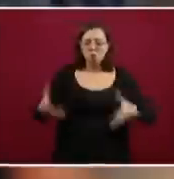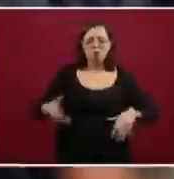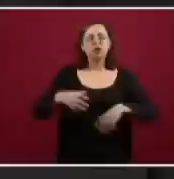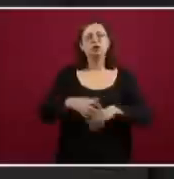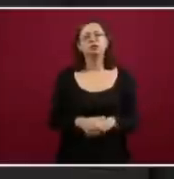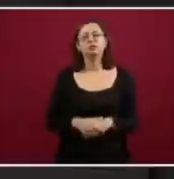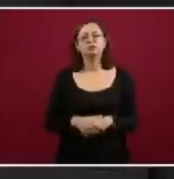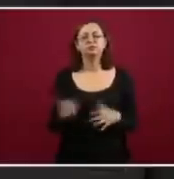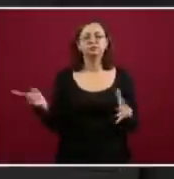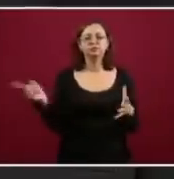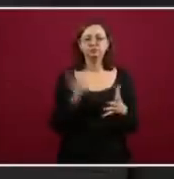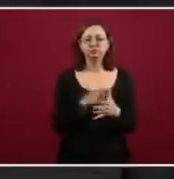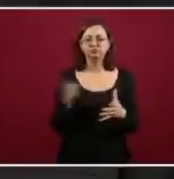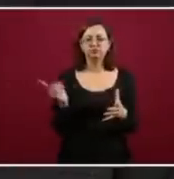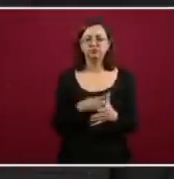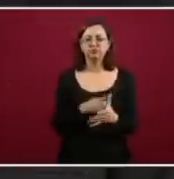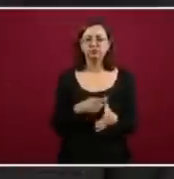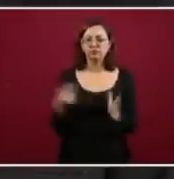e inflación